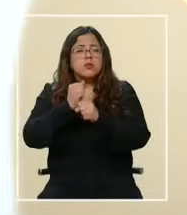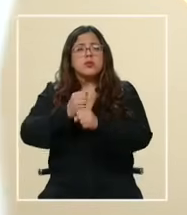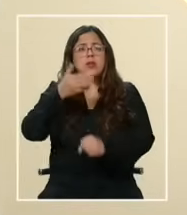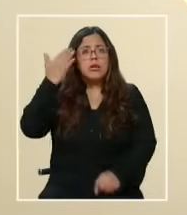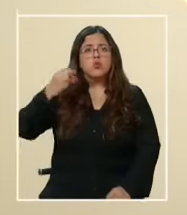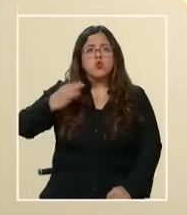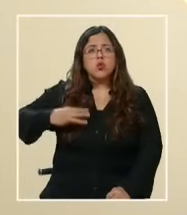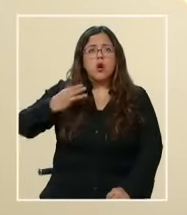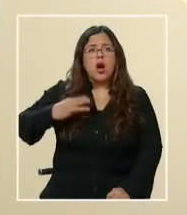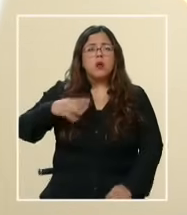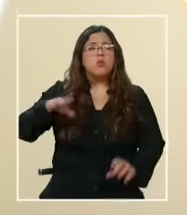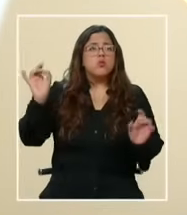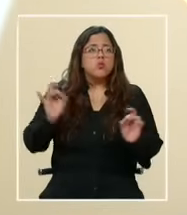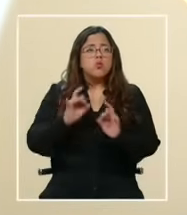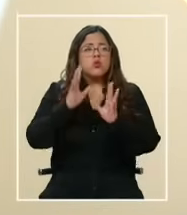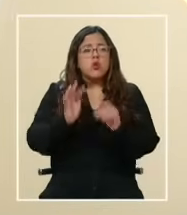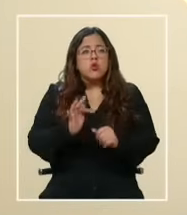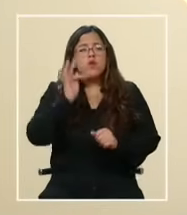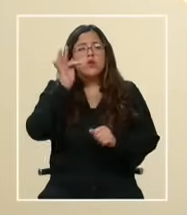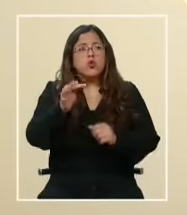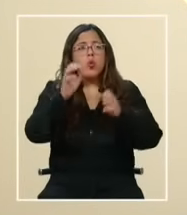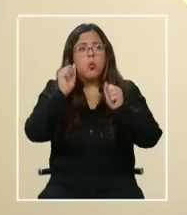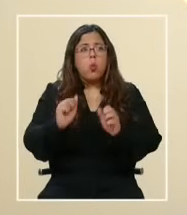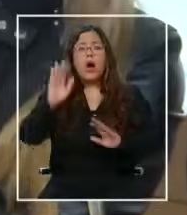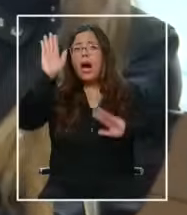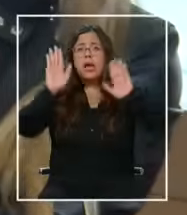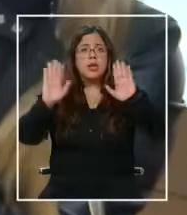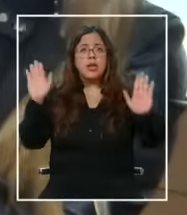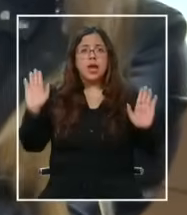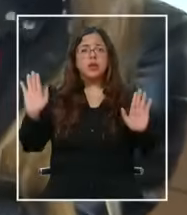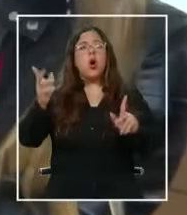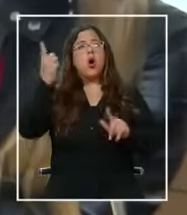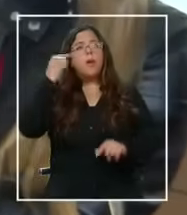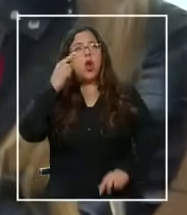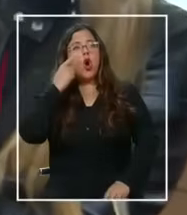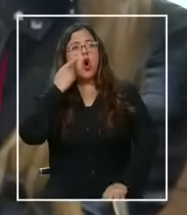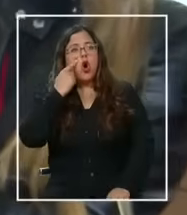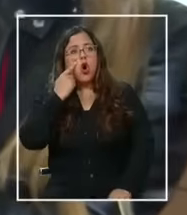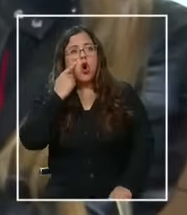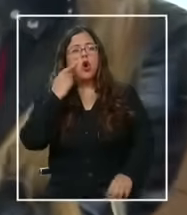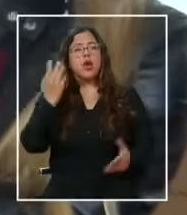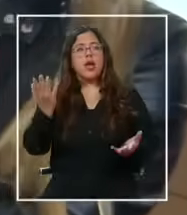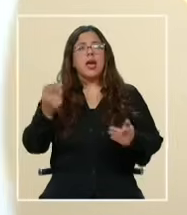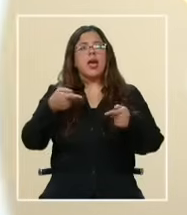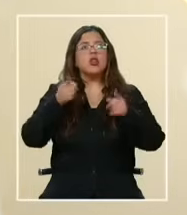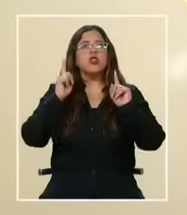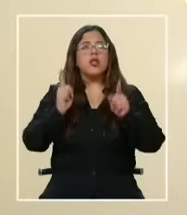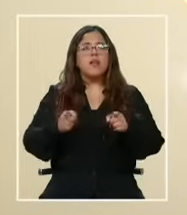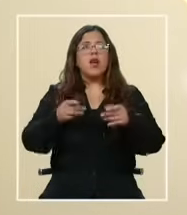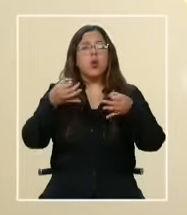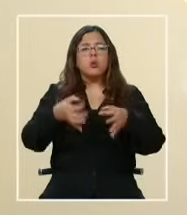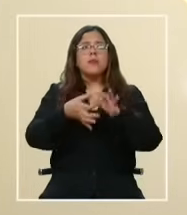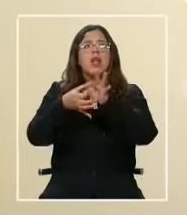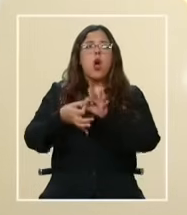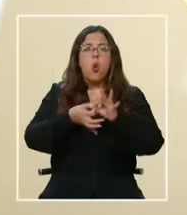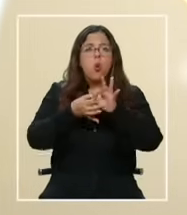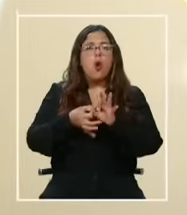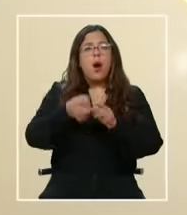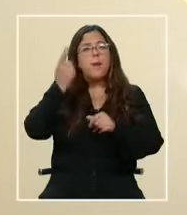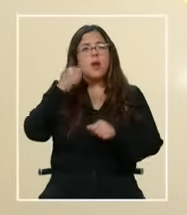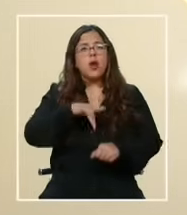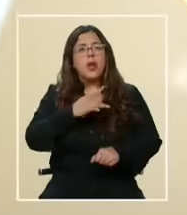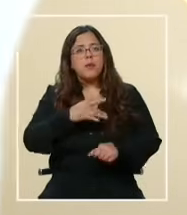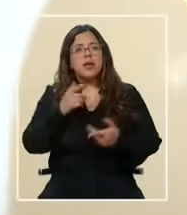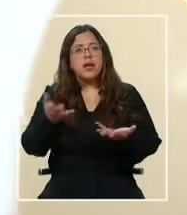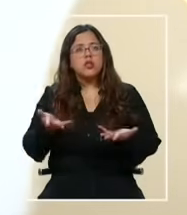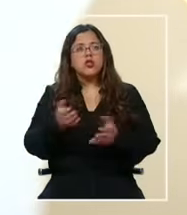municipalidad el día de mañana pudiera ser candidato Pero insisto esto debió haber sido en Unidad Lamentablemente